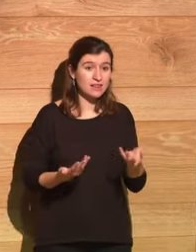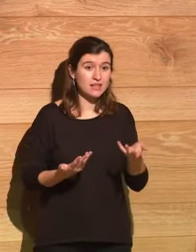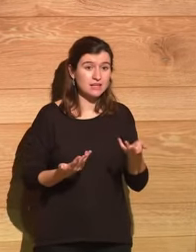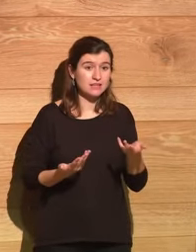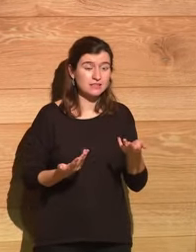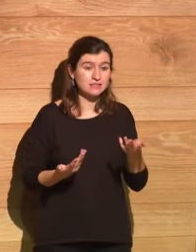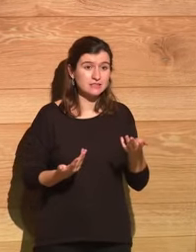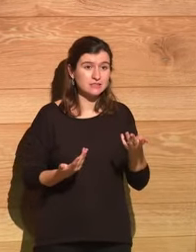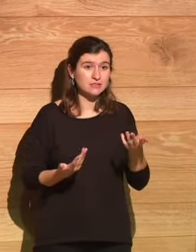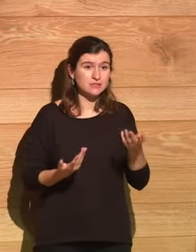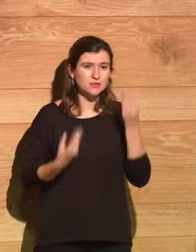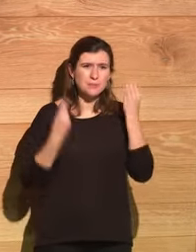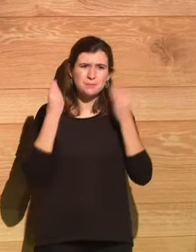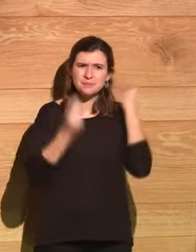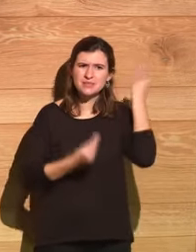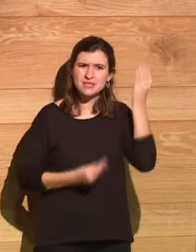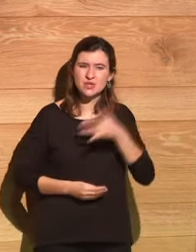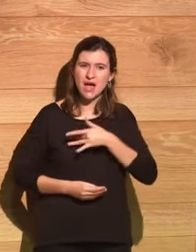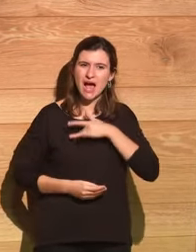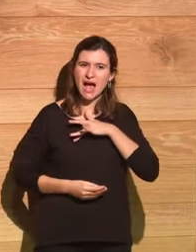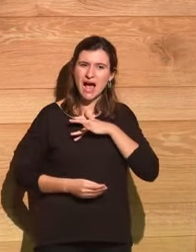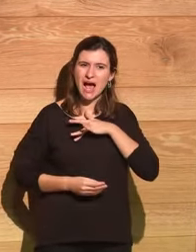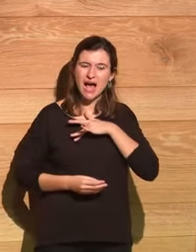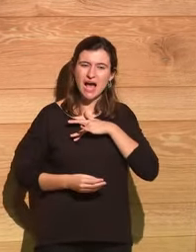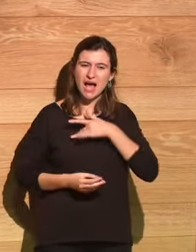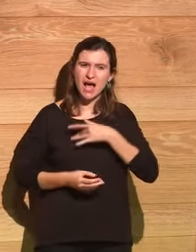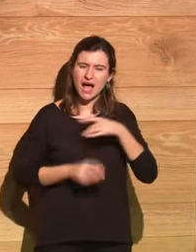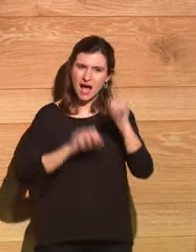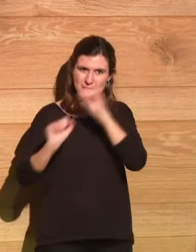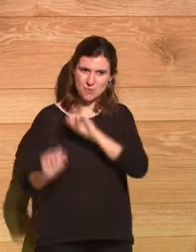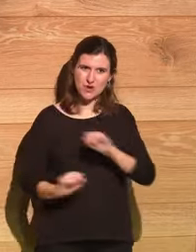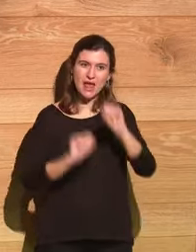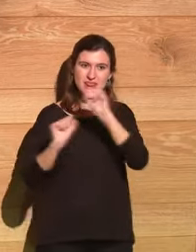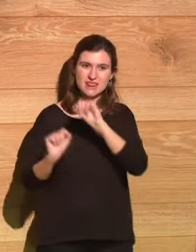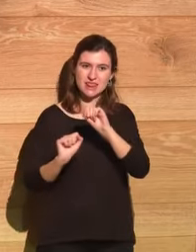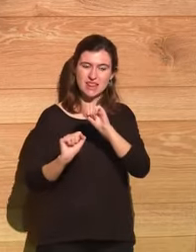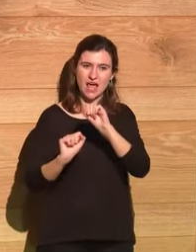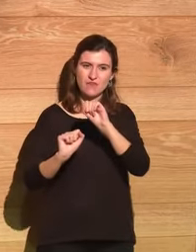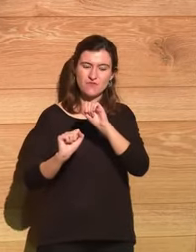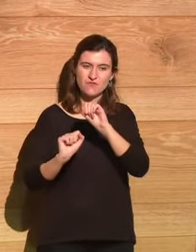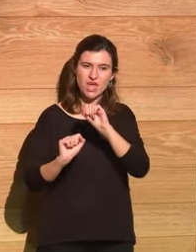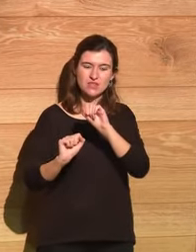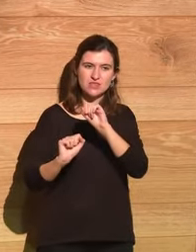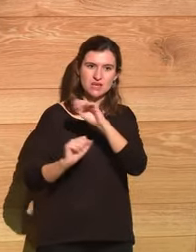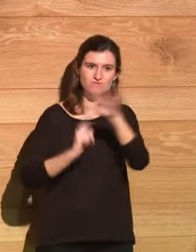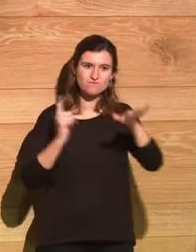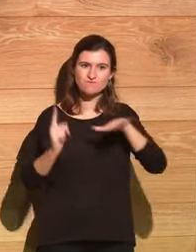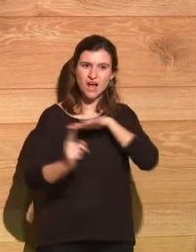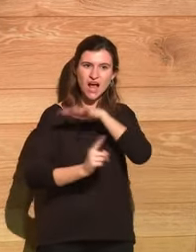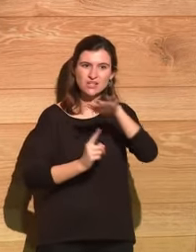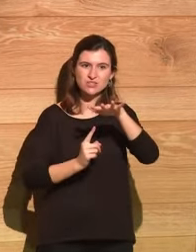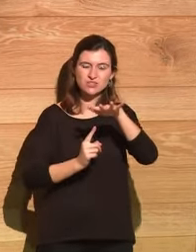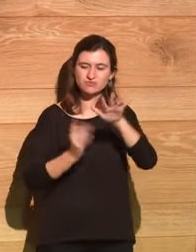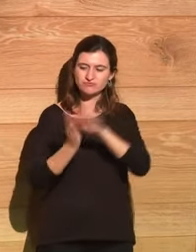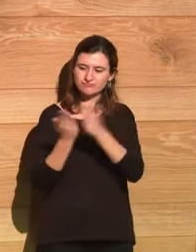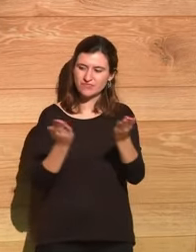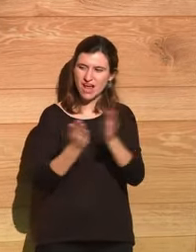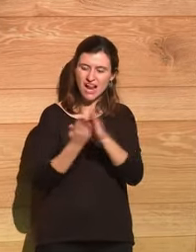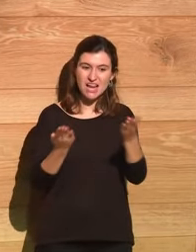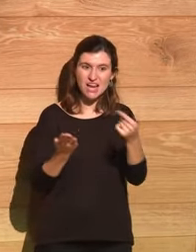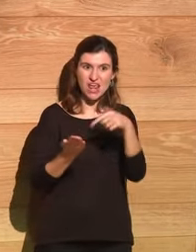Me parece que el amor que ella también defiende y que está sobrevolando, ¿no? ese